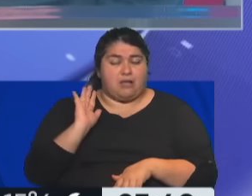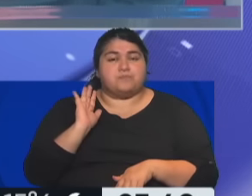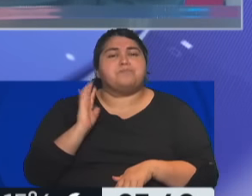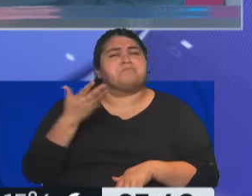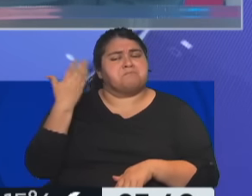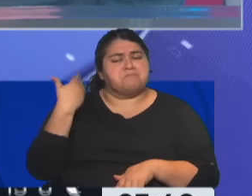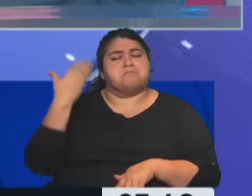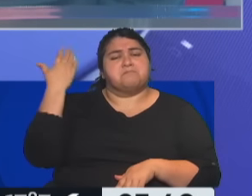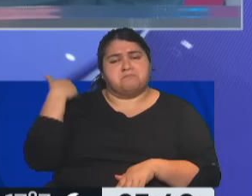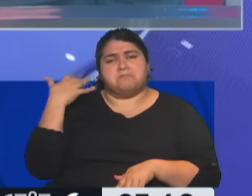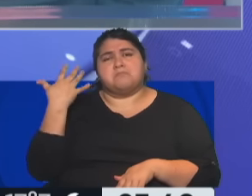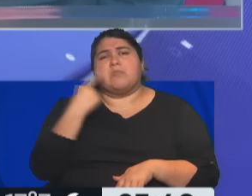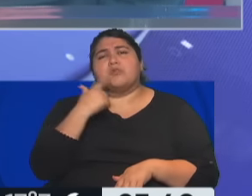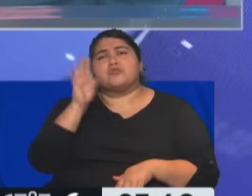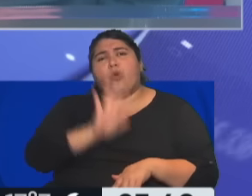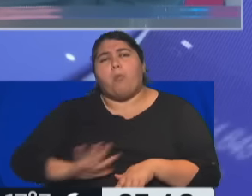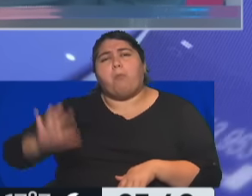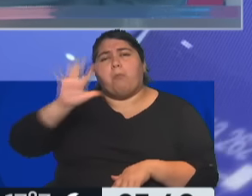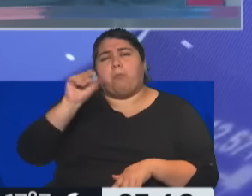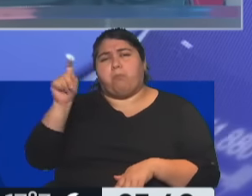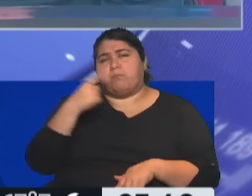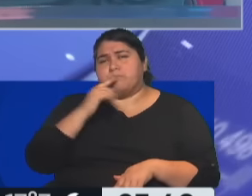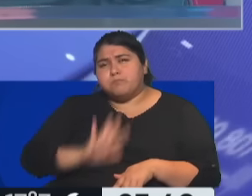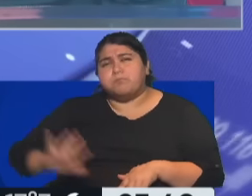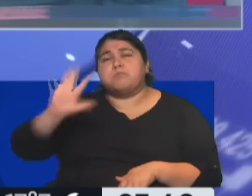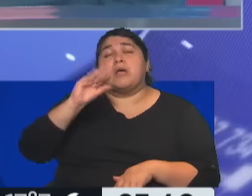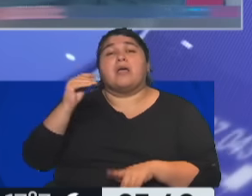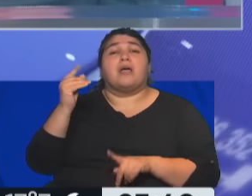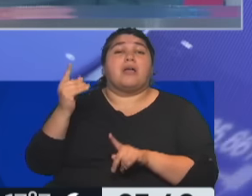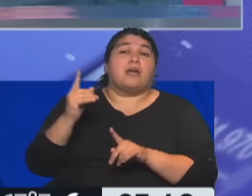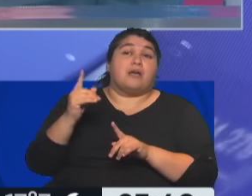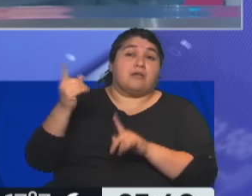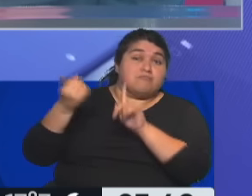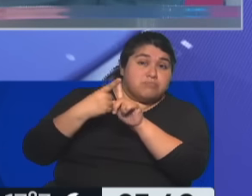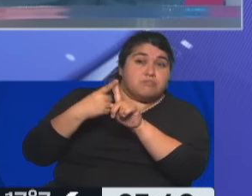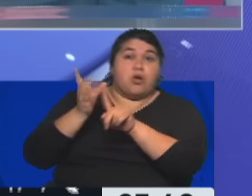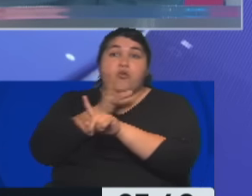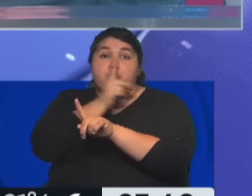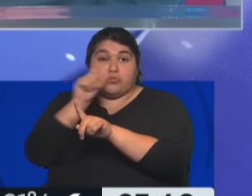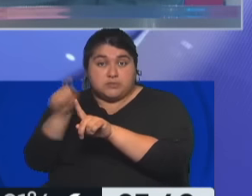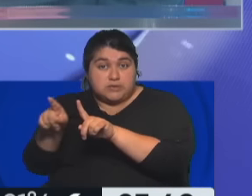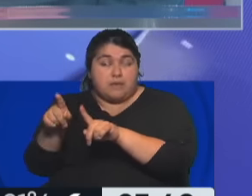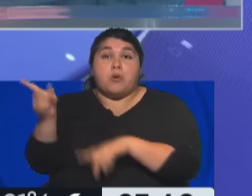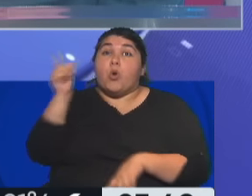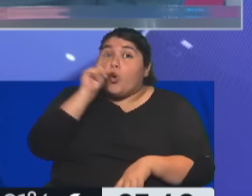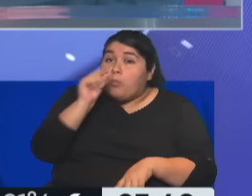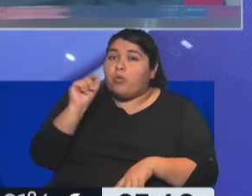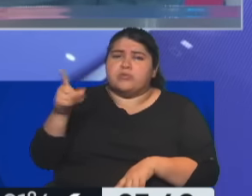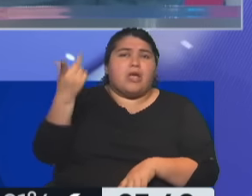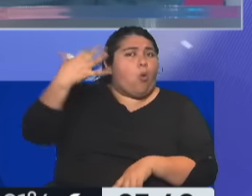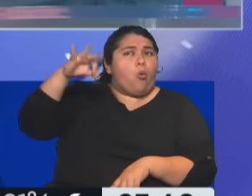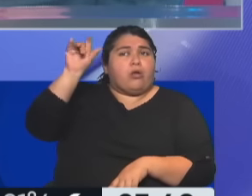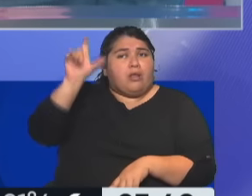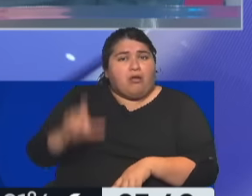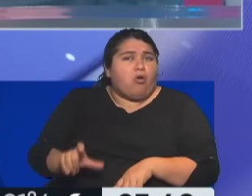Desde hace un tiempo ya que hay sospechas de la relación entre Rusia y Corea del Norte. Recordemos que Vladimir Putin es el único presidente